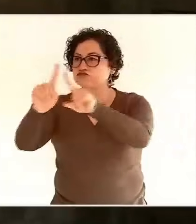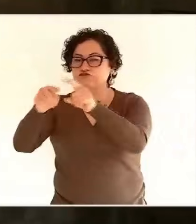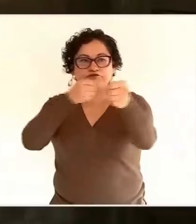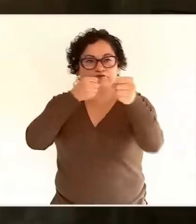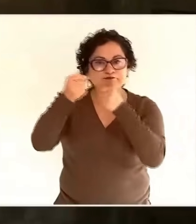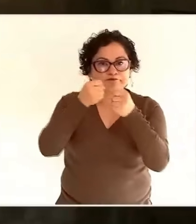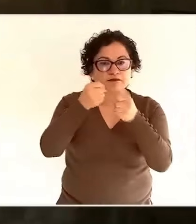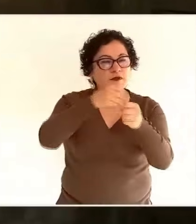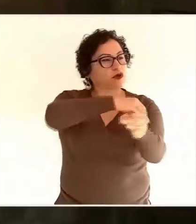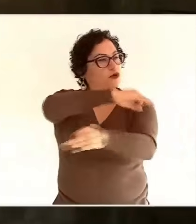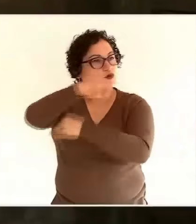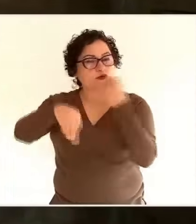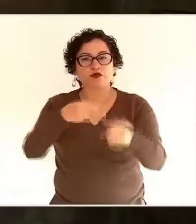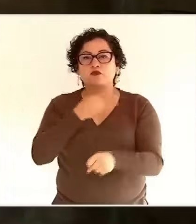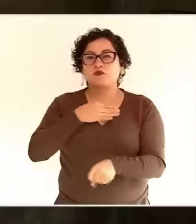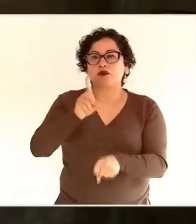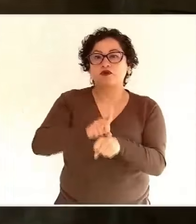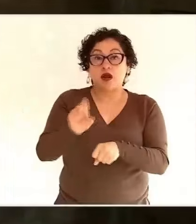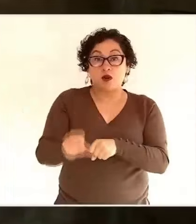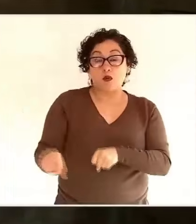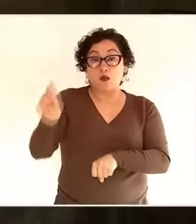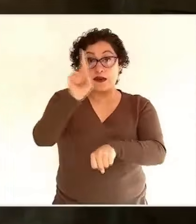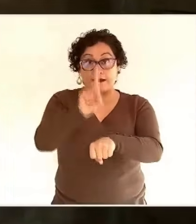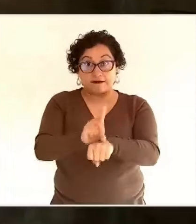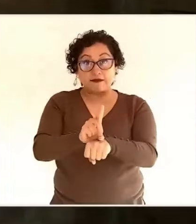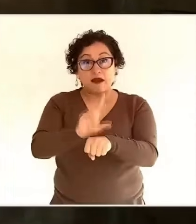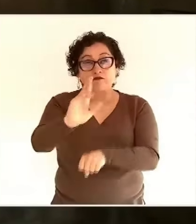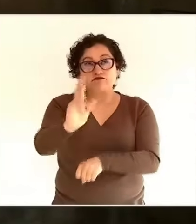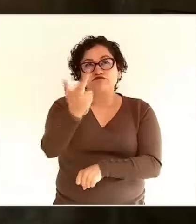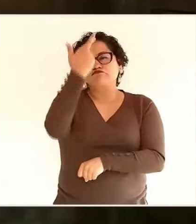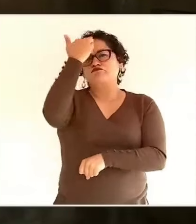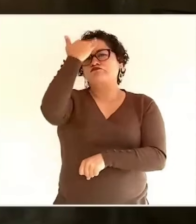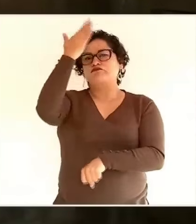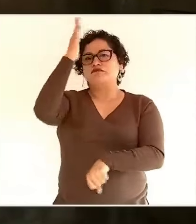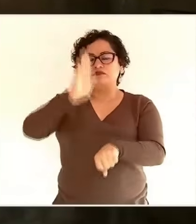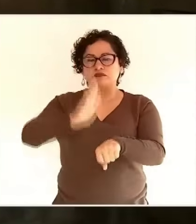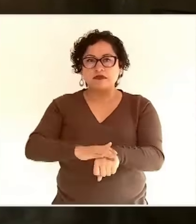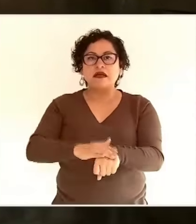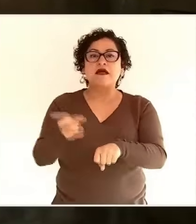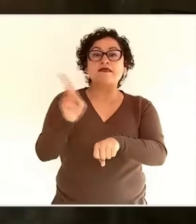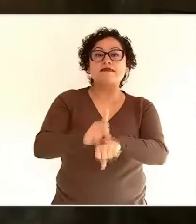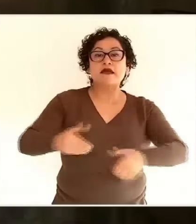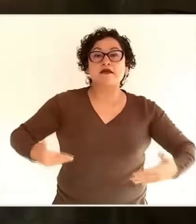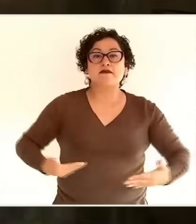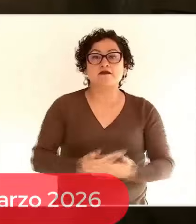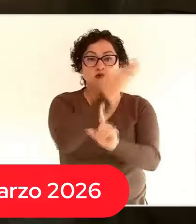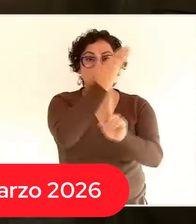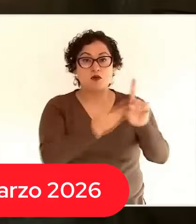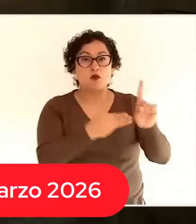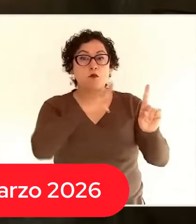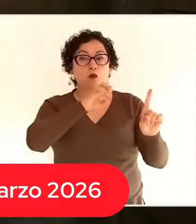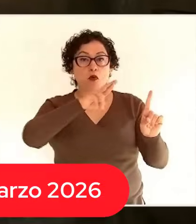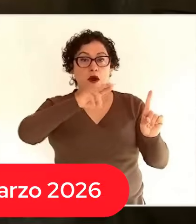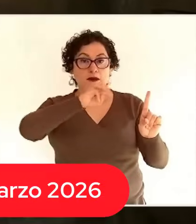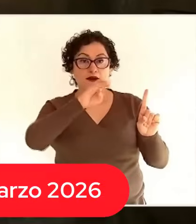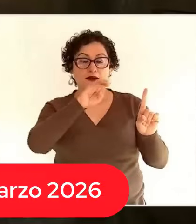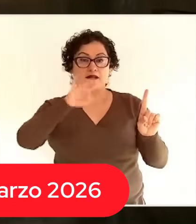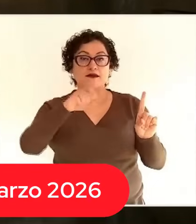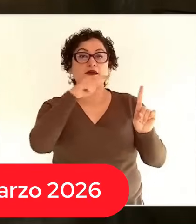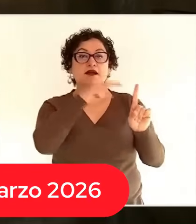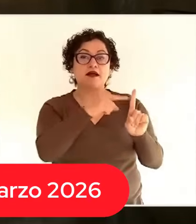hoy conmemoramos el natalicio de Margarita Eustaquia Maza Parada, mujer oaxaqueña nacida el 29 de marzo